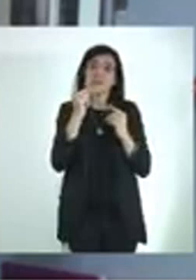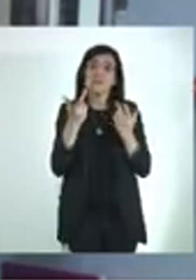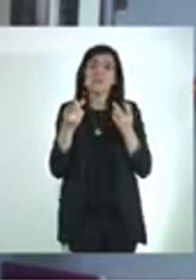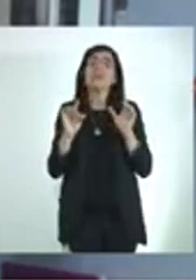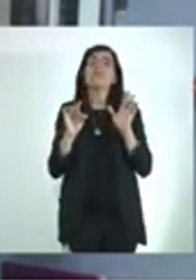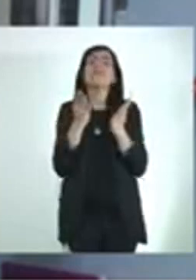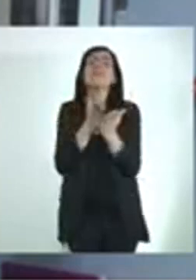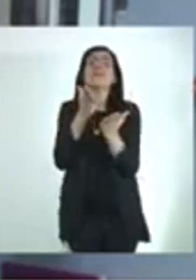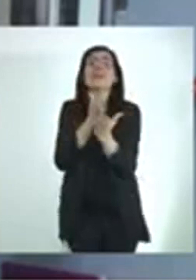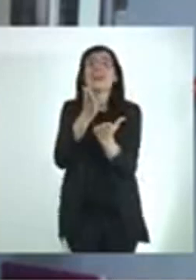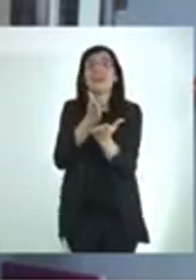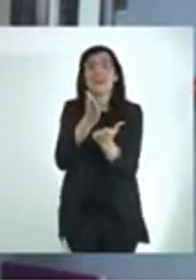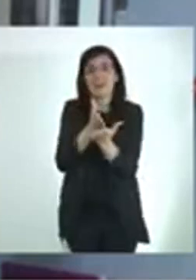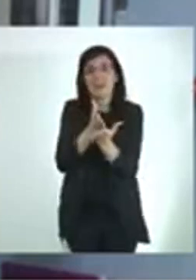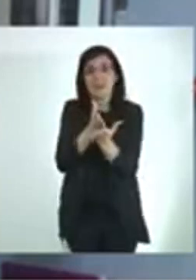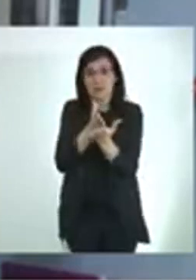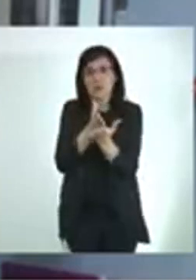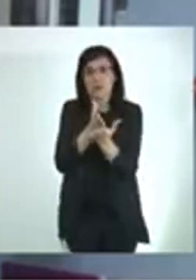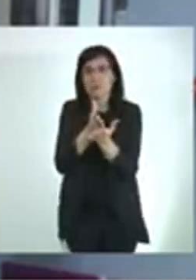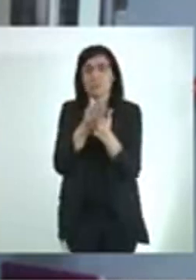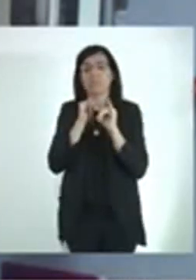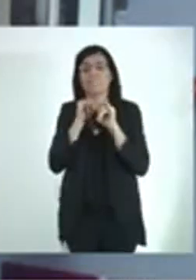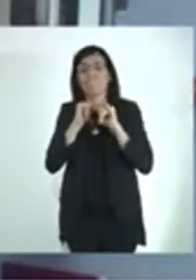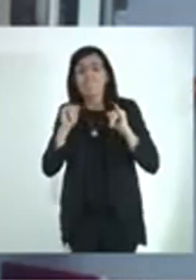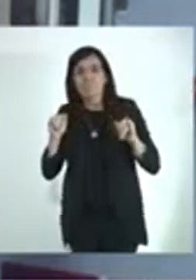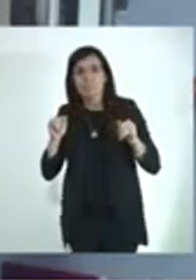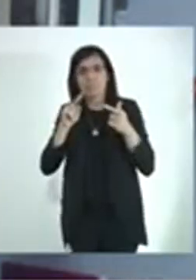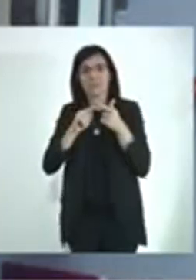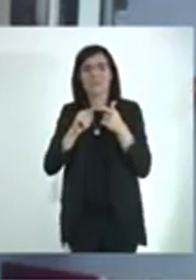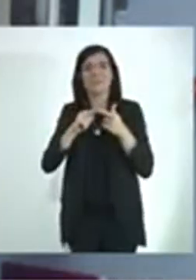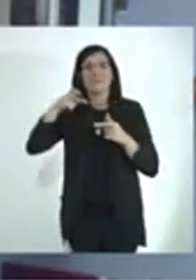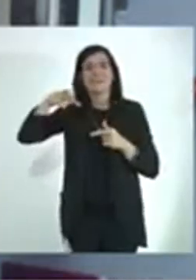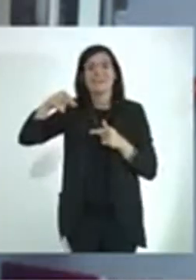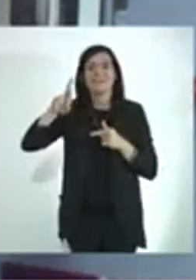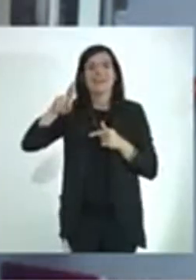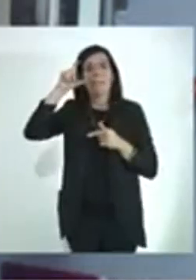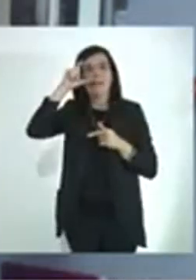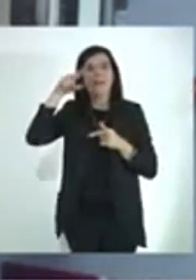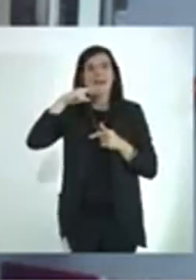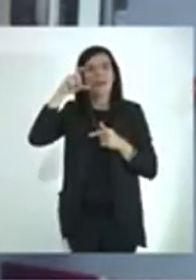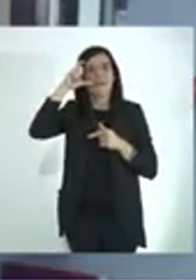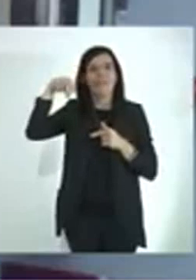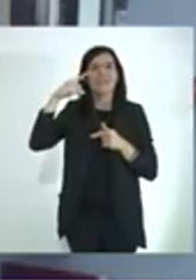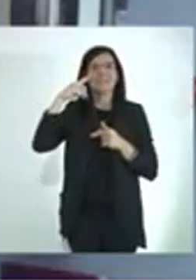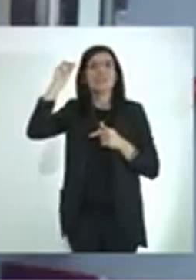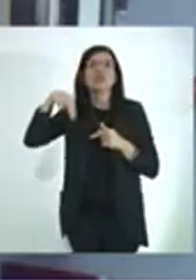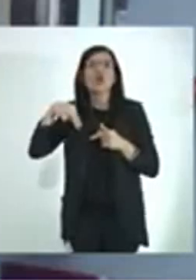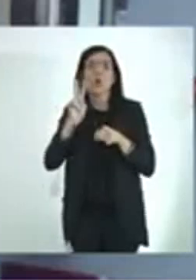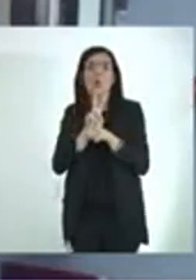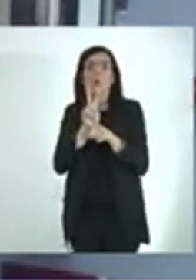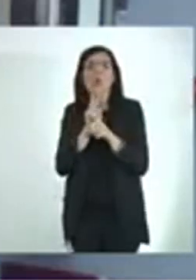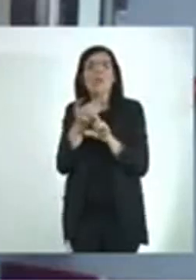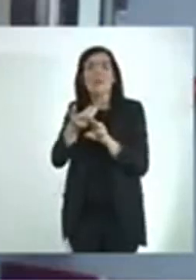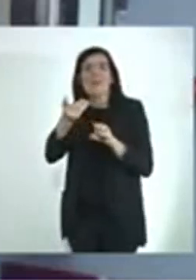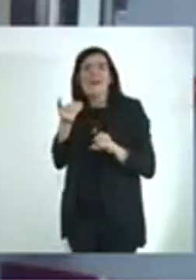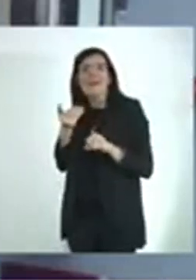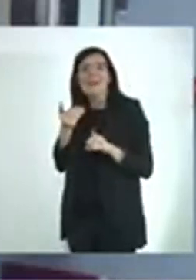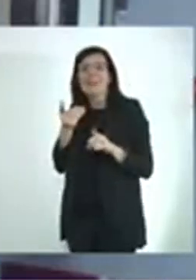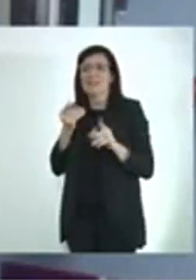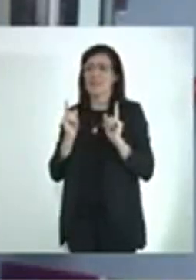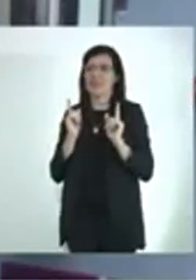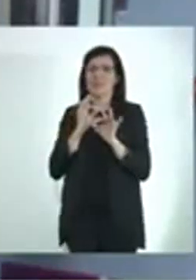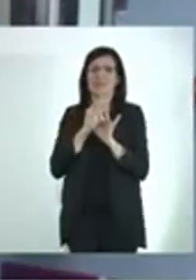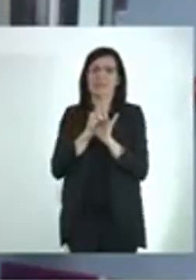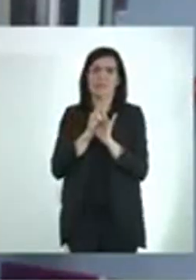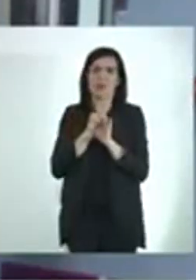derechos. Hablamos de promoción y prevención en caso de infancias y adolescencias, de todas las situaciones que pasan en las escuelas. Viene a